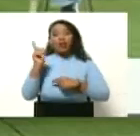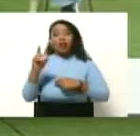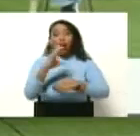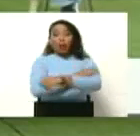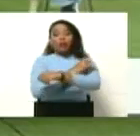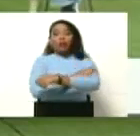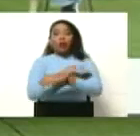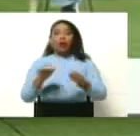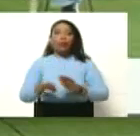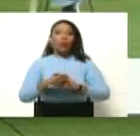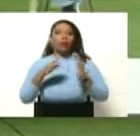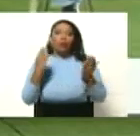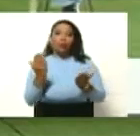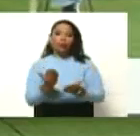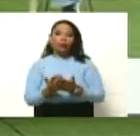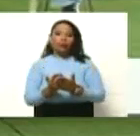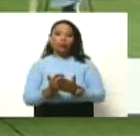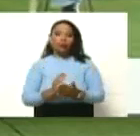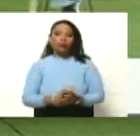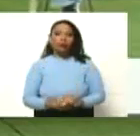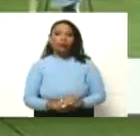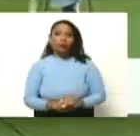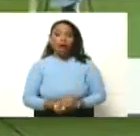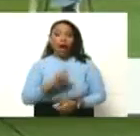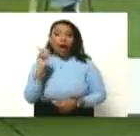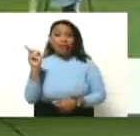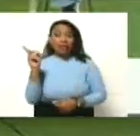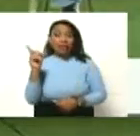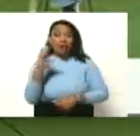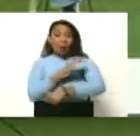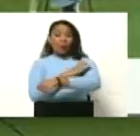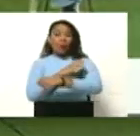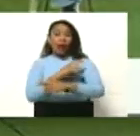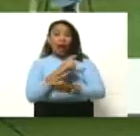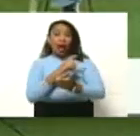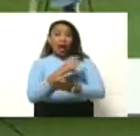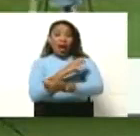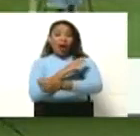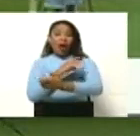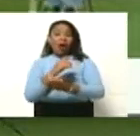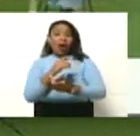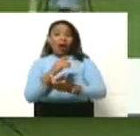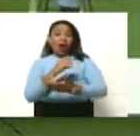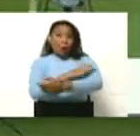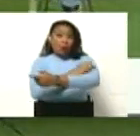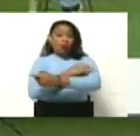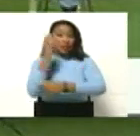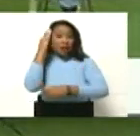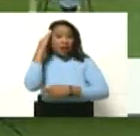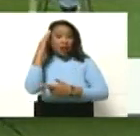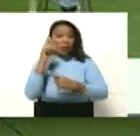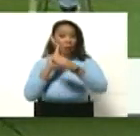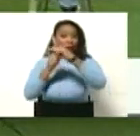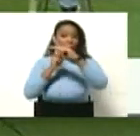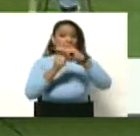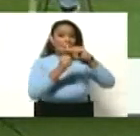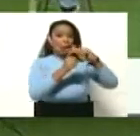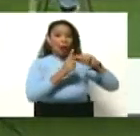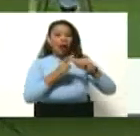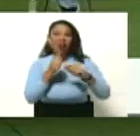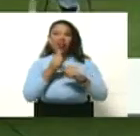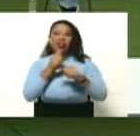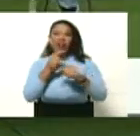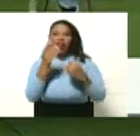mundo. Así es la derecha en el mundo. La derecha sabe unirse. La derecha sabe identificar a quién